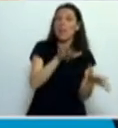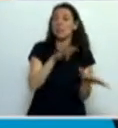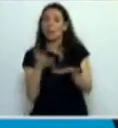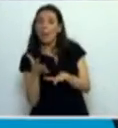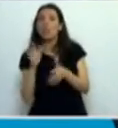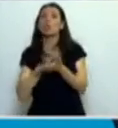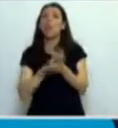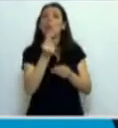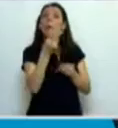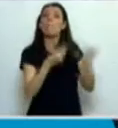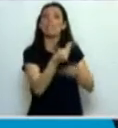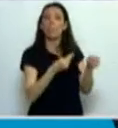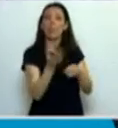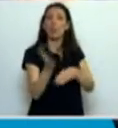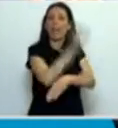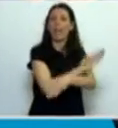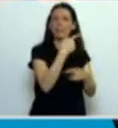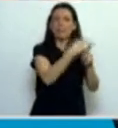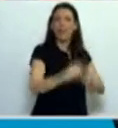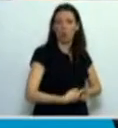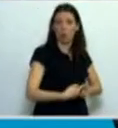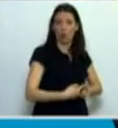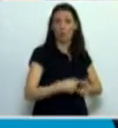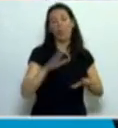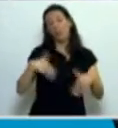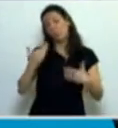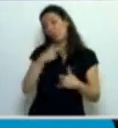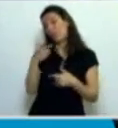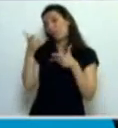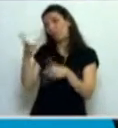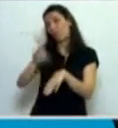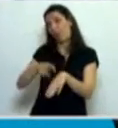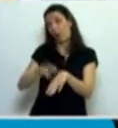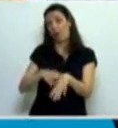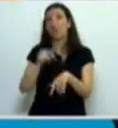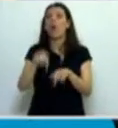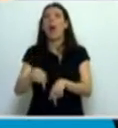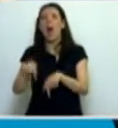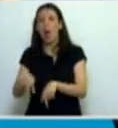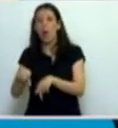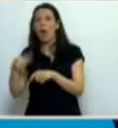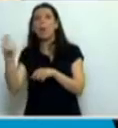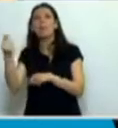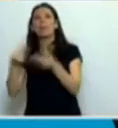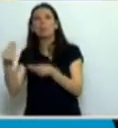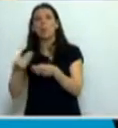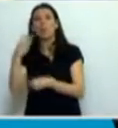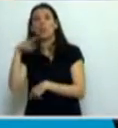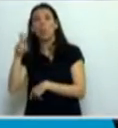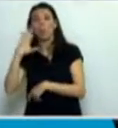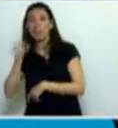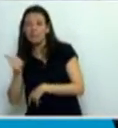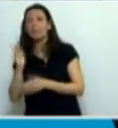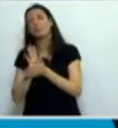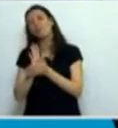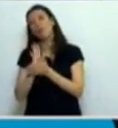presupuesto originalmente previsionado. O sea que una sugerencia para el que está en discusión: agréguenle así a ojito un